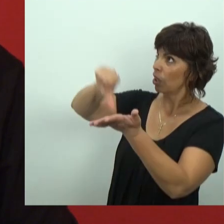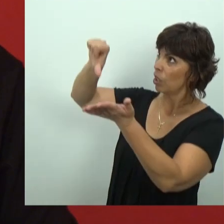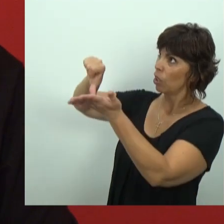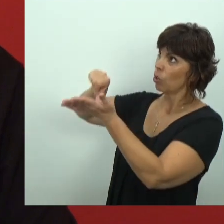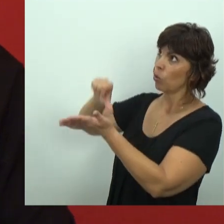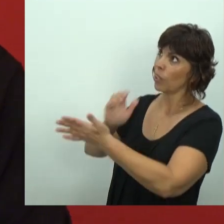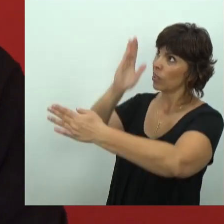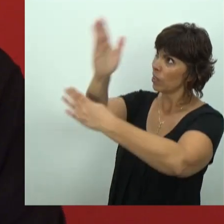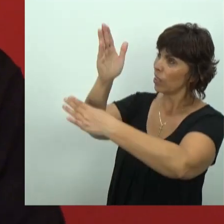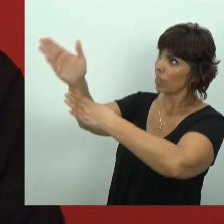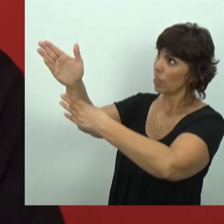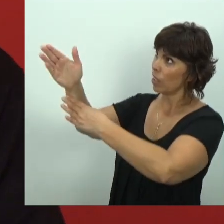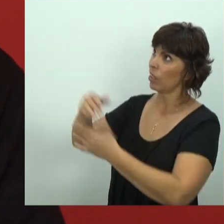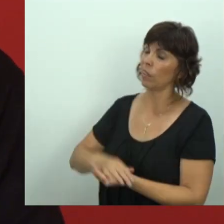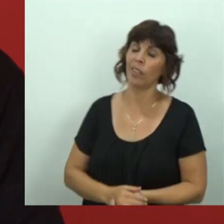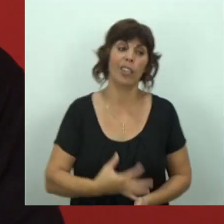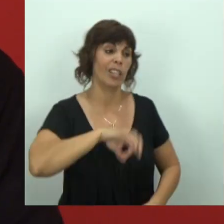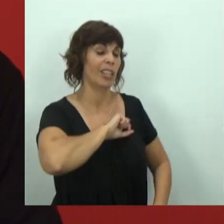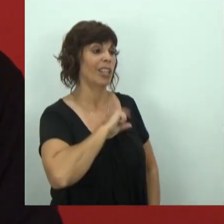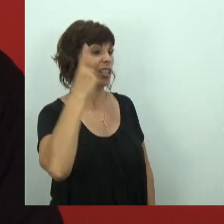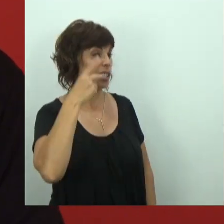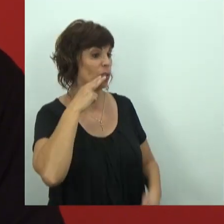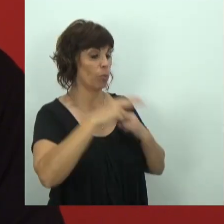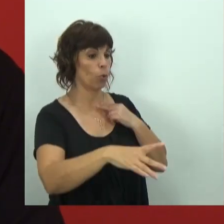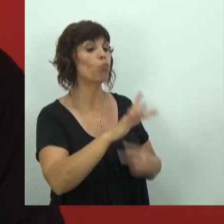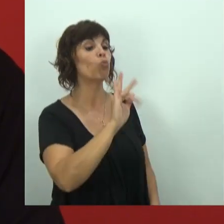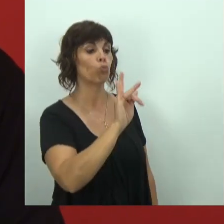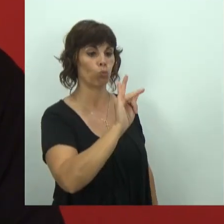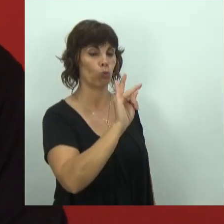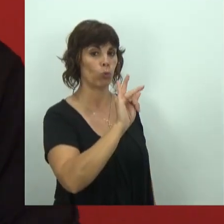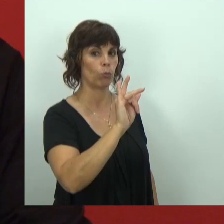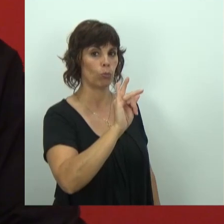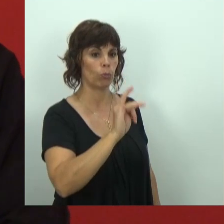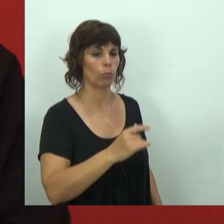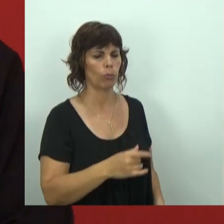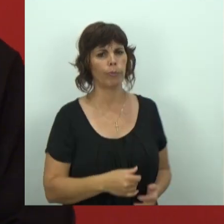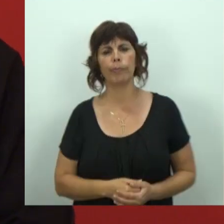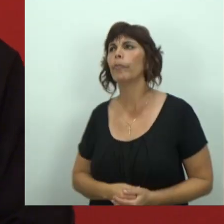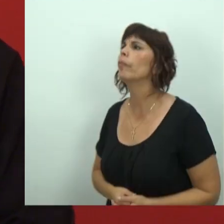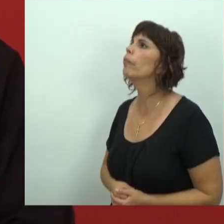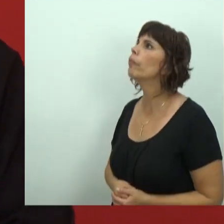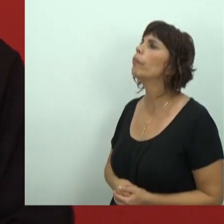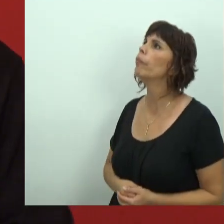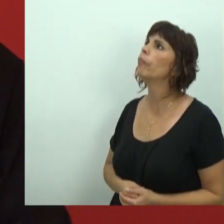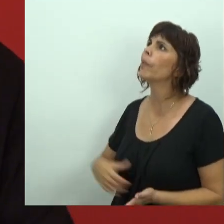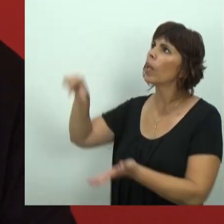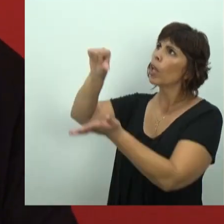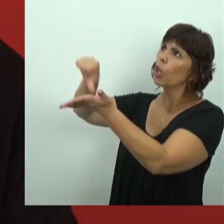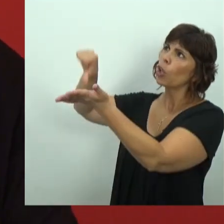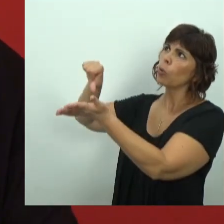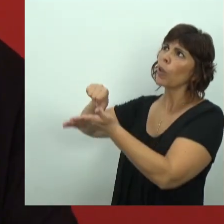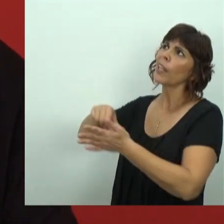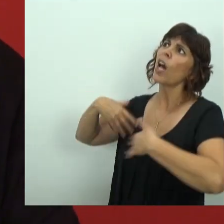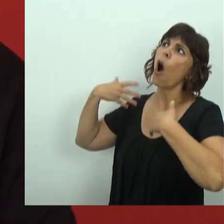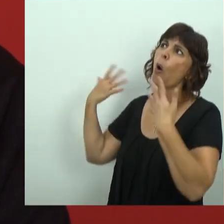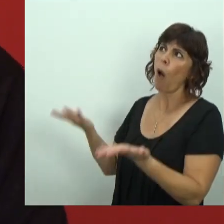de Judá? Y el Señor dijo, sube. Y David contestó, ¿a